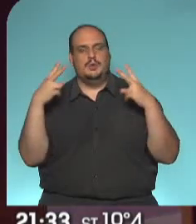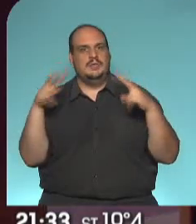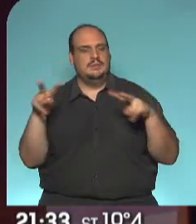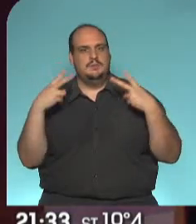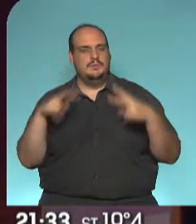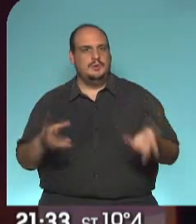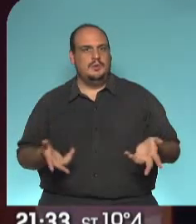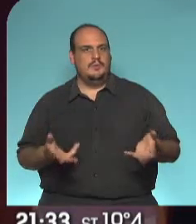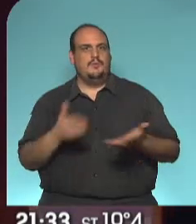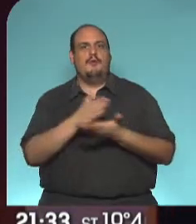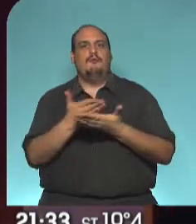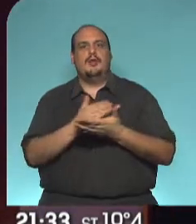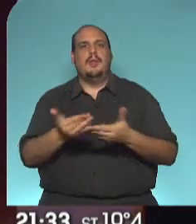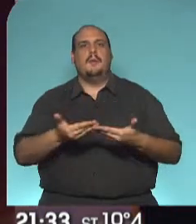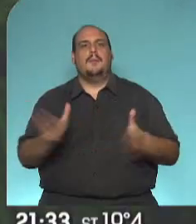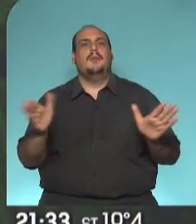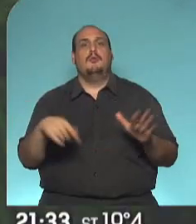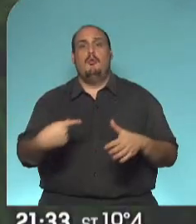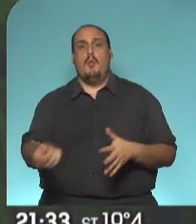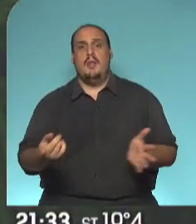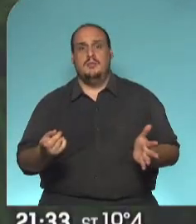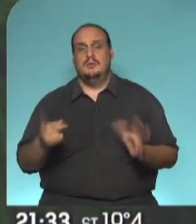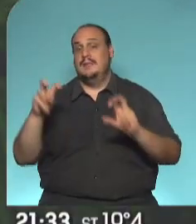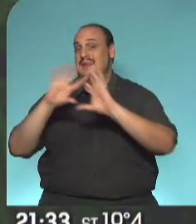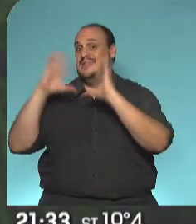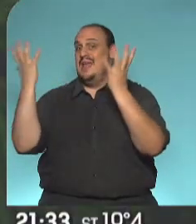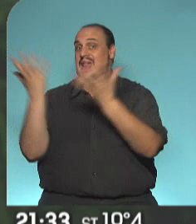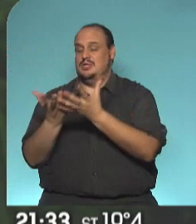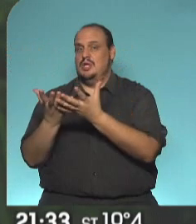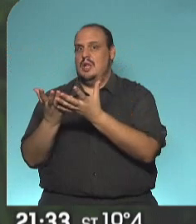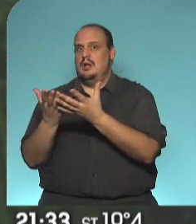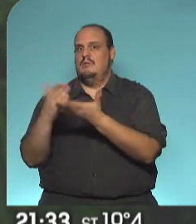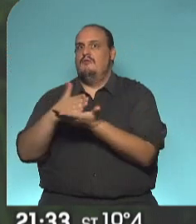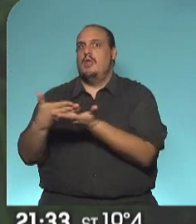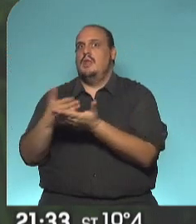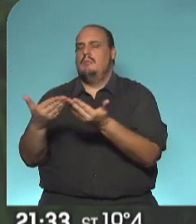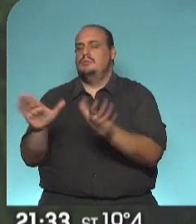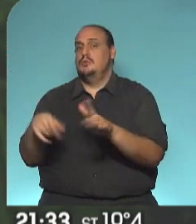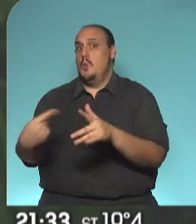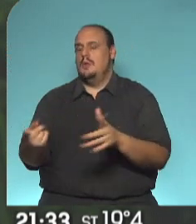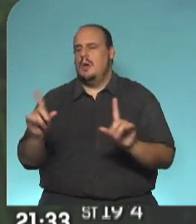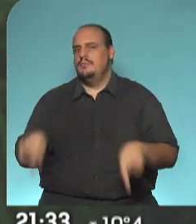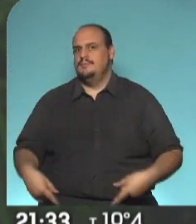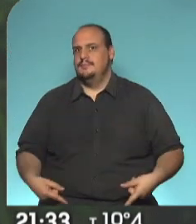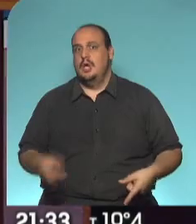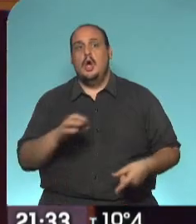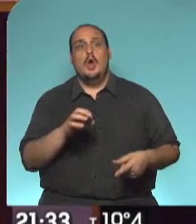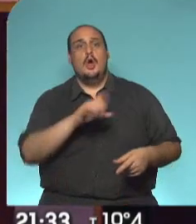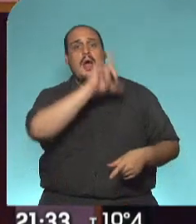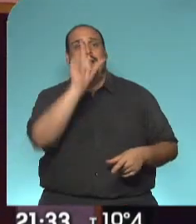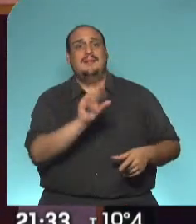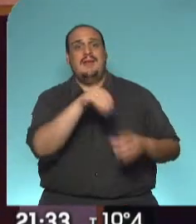cuándo se reabrirán fronteras y vamos a ver lo internacional y tampoco cuándo podrán ya cuando podrá el turismo nacional